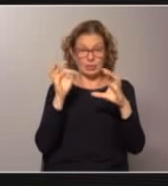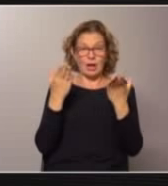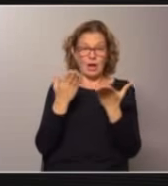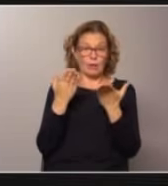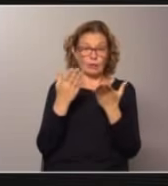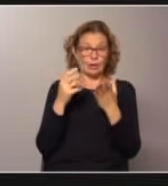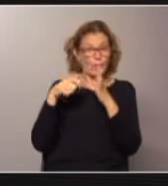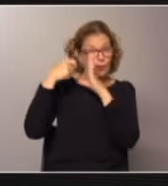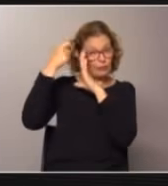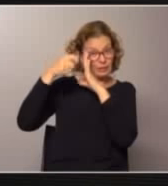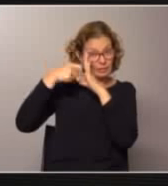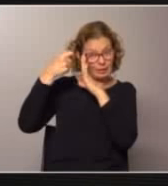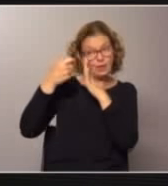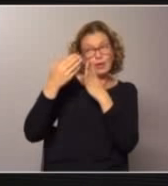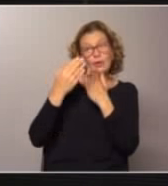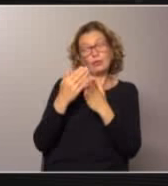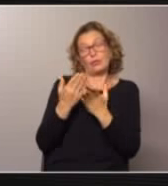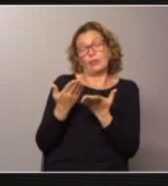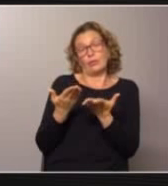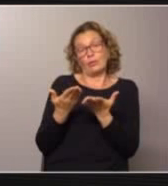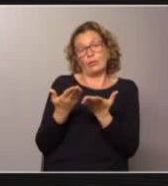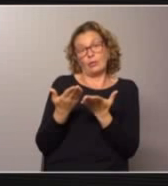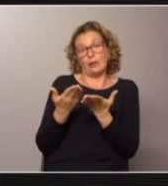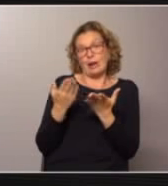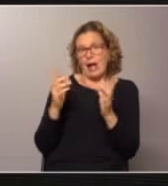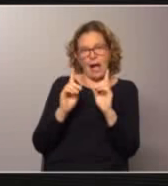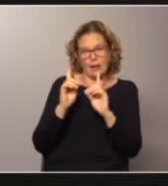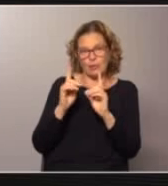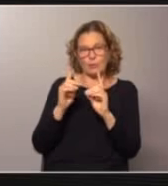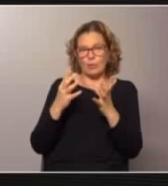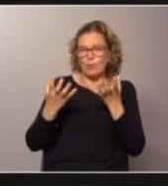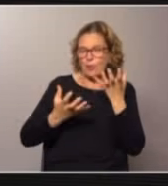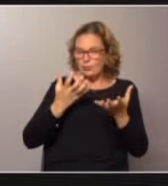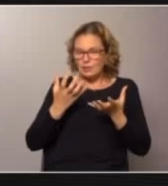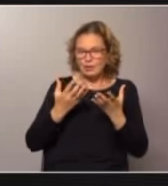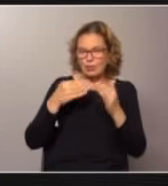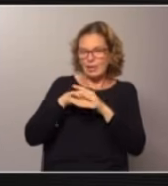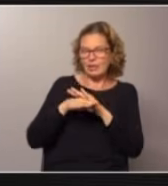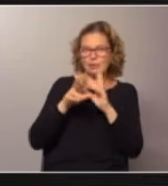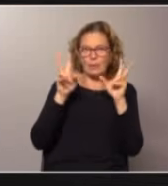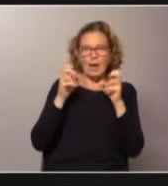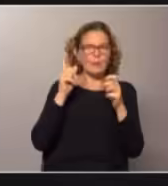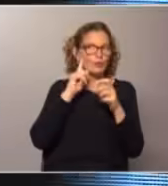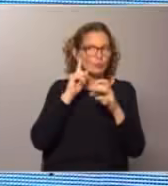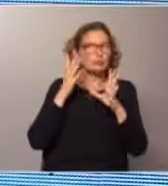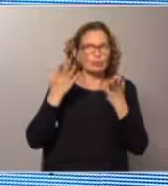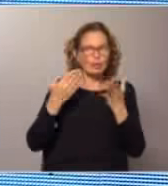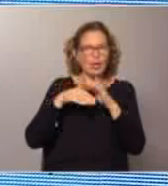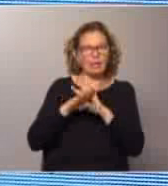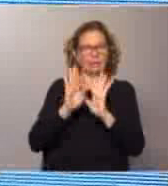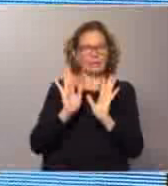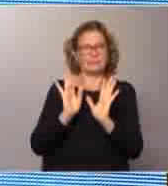vídeos que esas son son elementos cognitivamente complejos y con el movimiento del contenido del sonido entonces